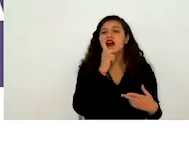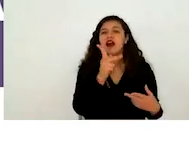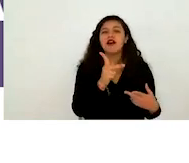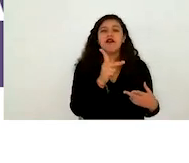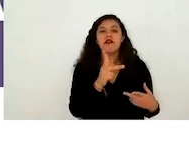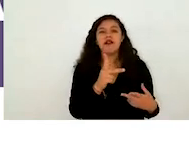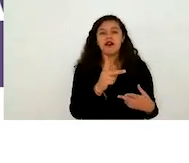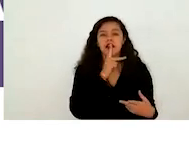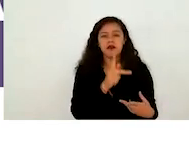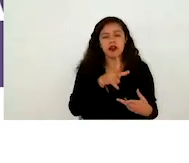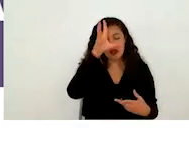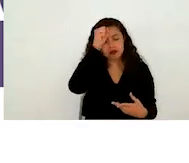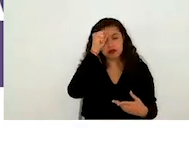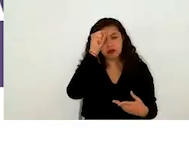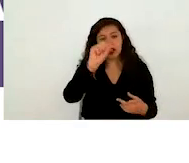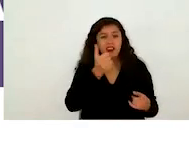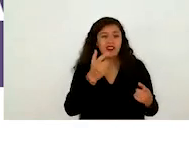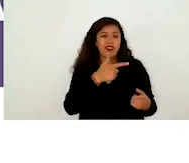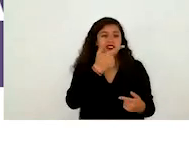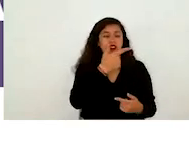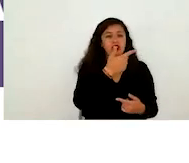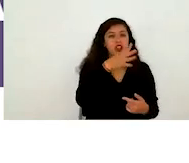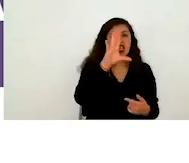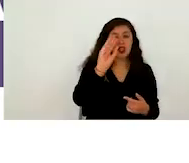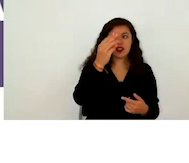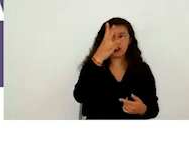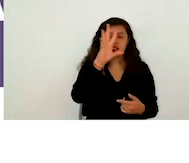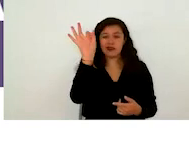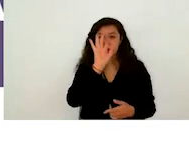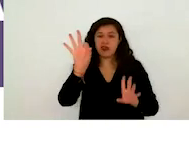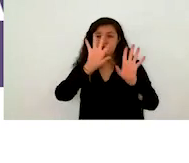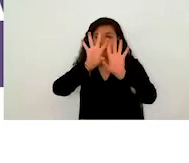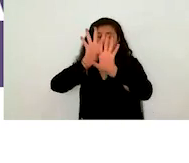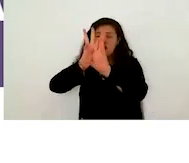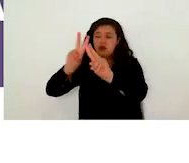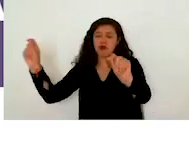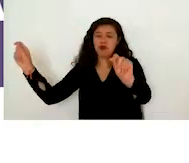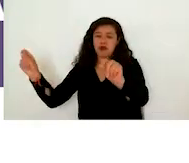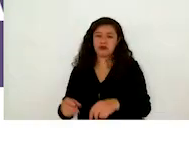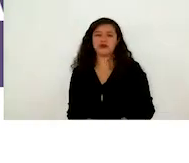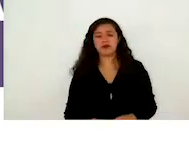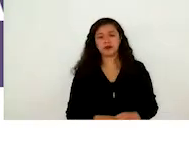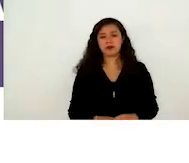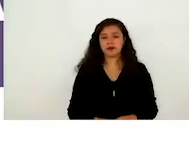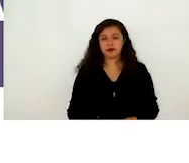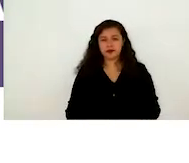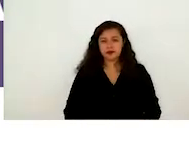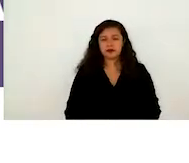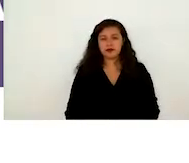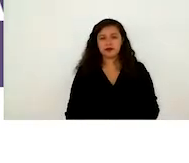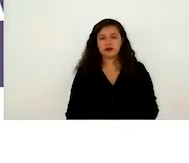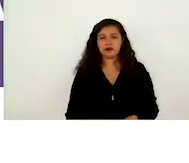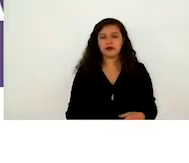quedar el restante el 93% se esfuma verlo los que tengan hijos